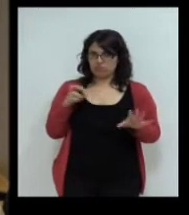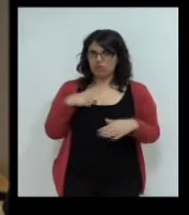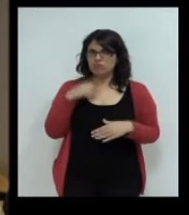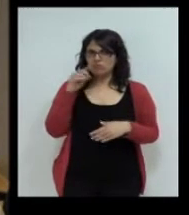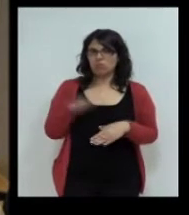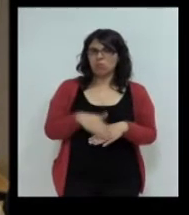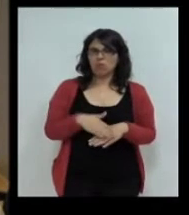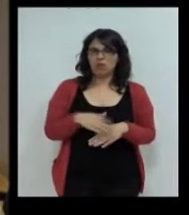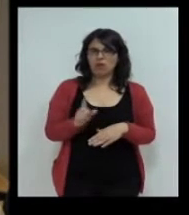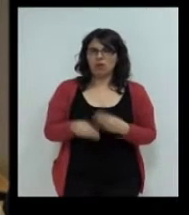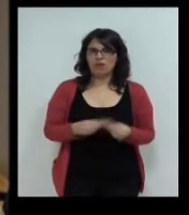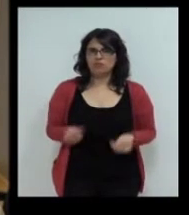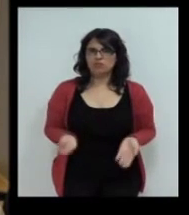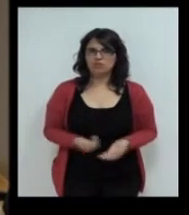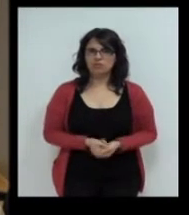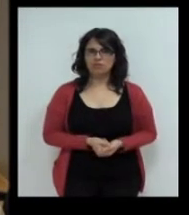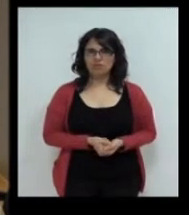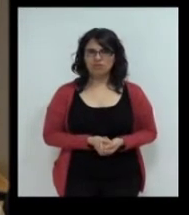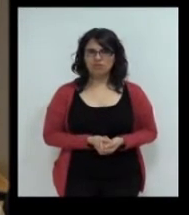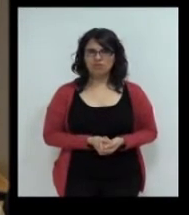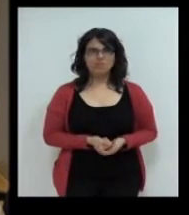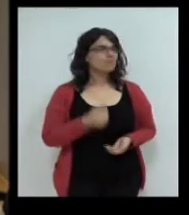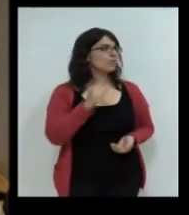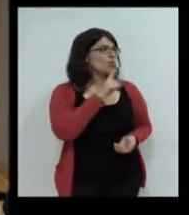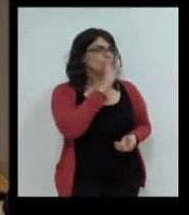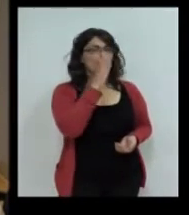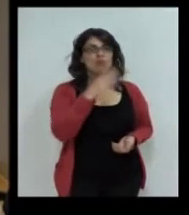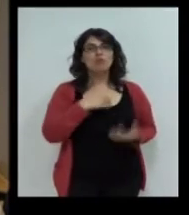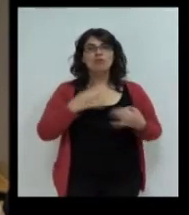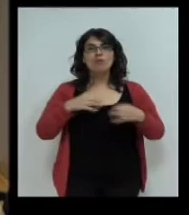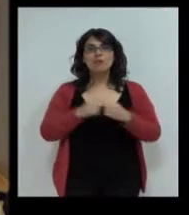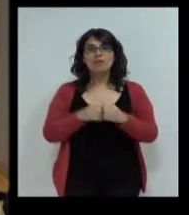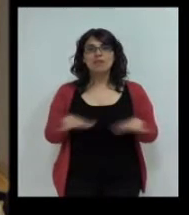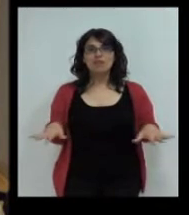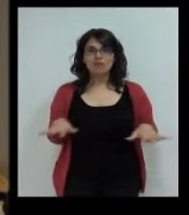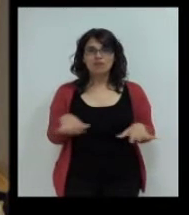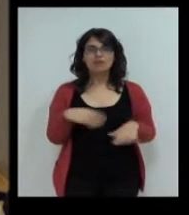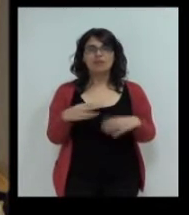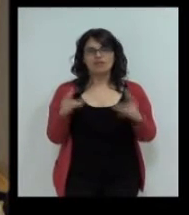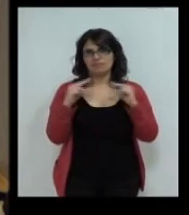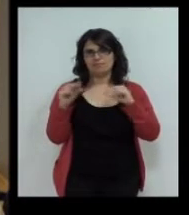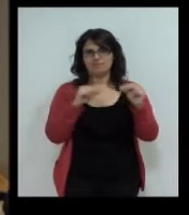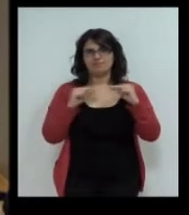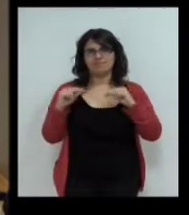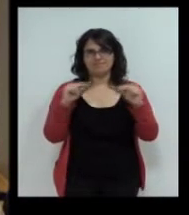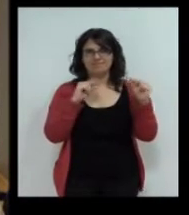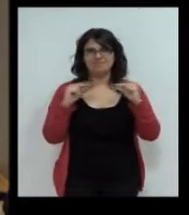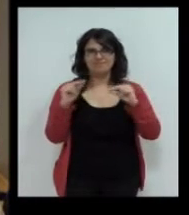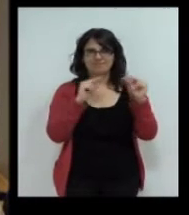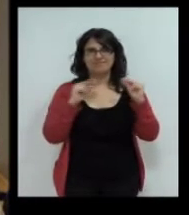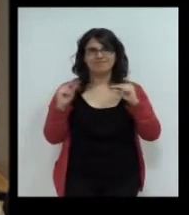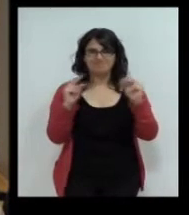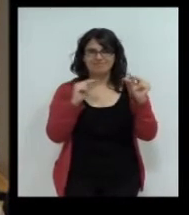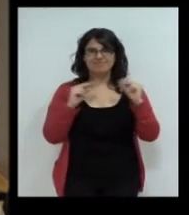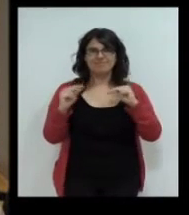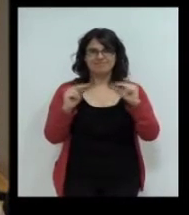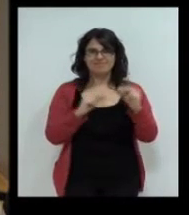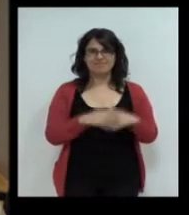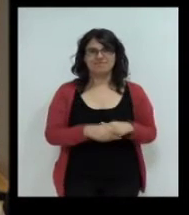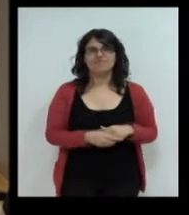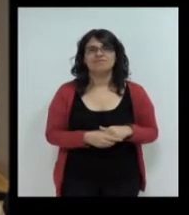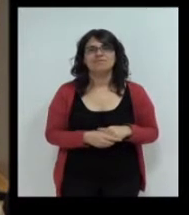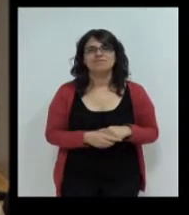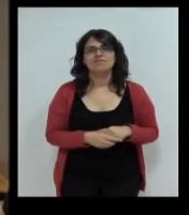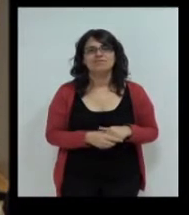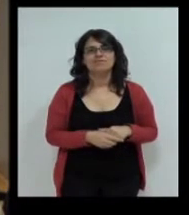normalización no se hace desde la administración. La normalización se hace desde las empresas, desde la industria. Es un chascarrillo, pero quiero decir que al